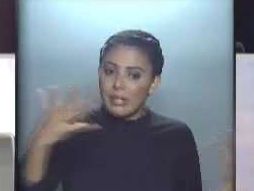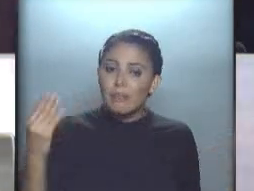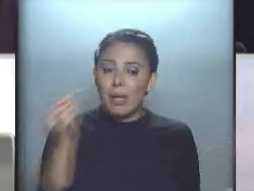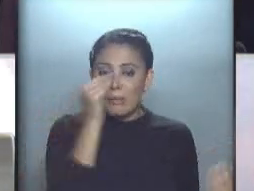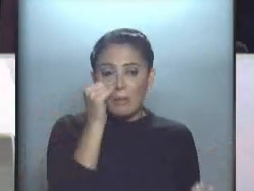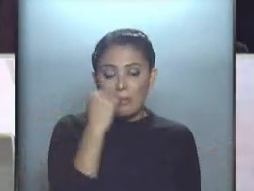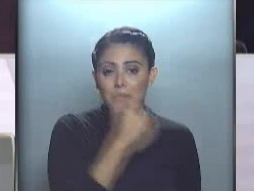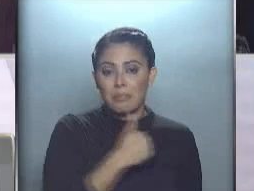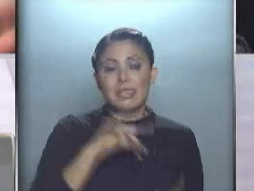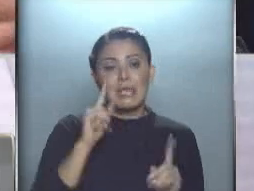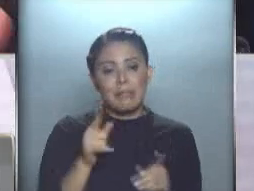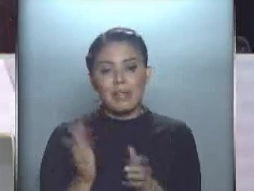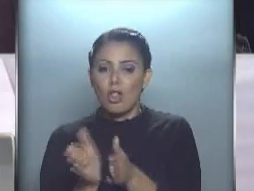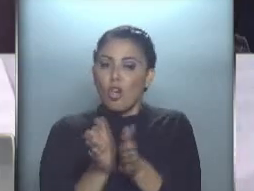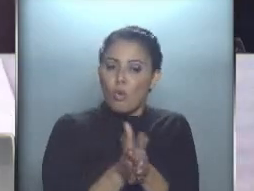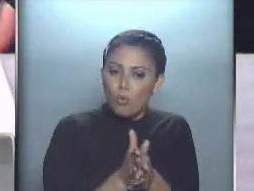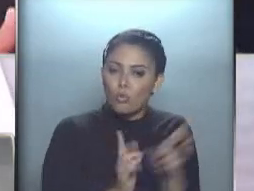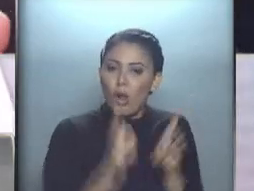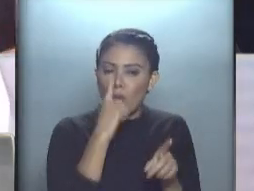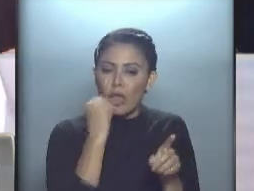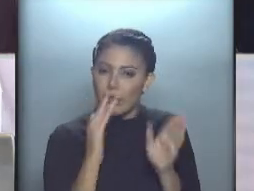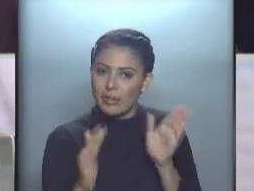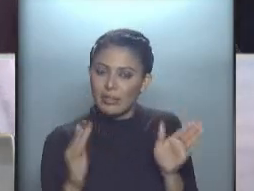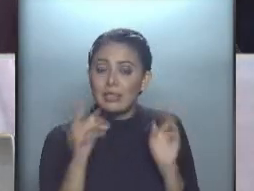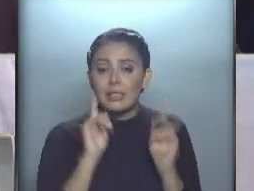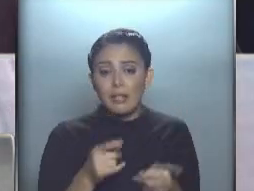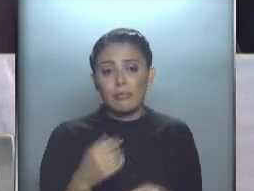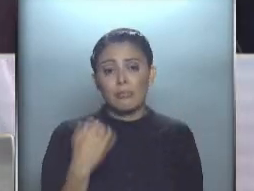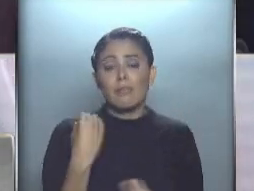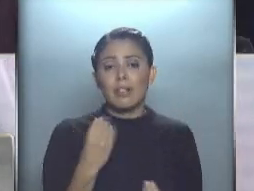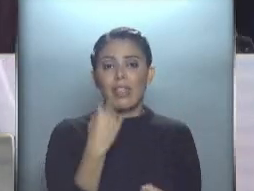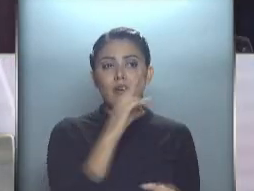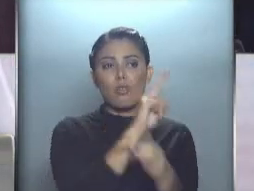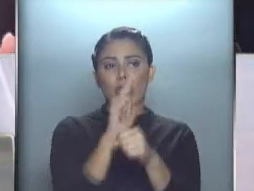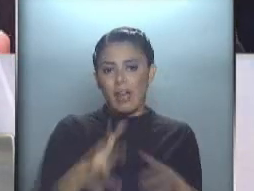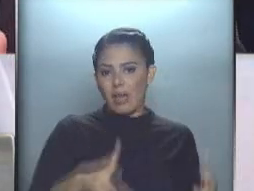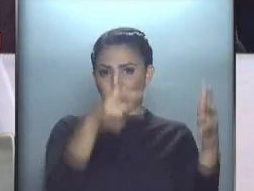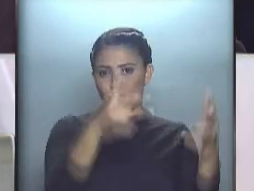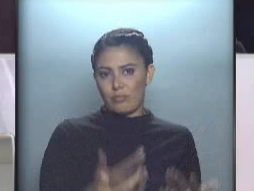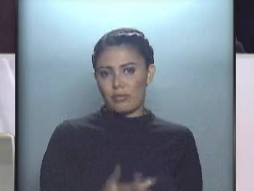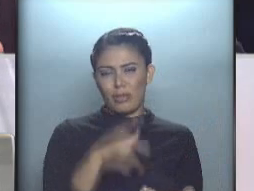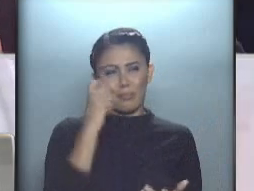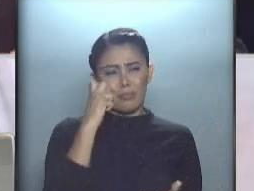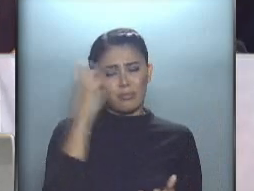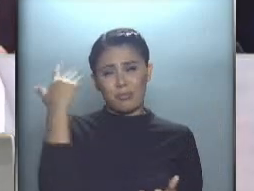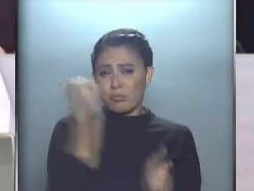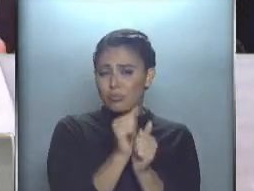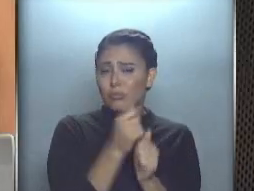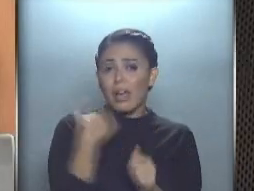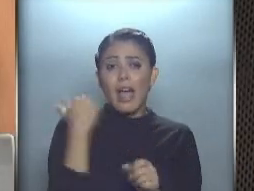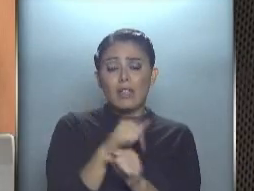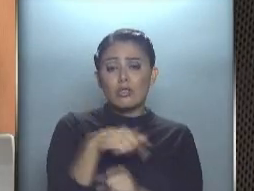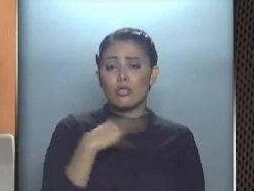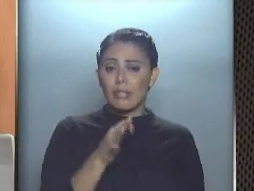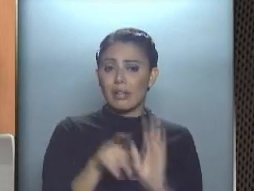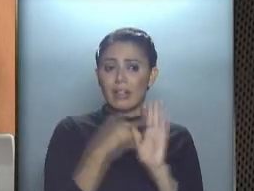los acompañan una X cantidad de tiempo. Aparte está la cuestión de la protección histórica, que por lo que yo tengo entendido la protección es total, entonces